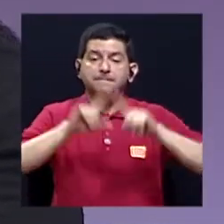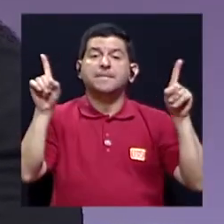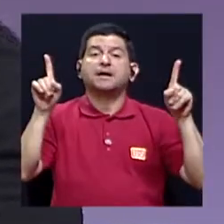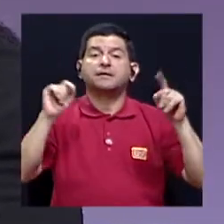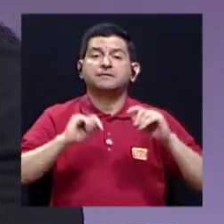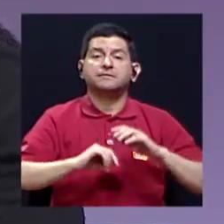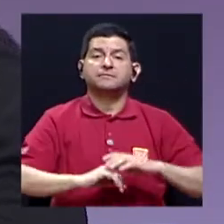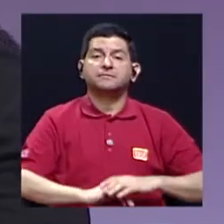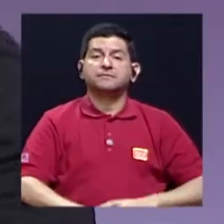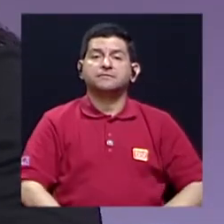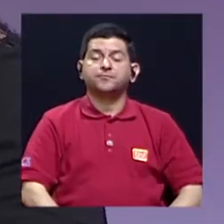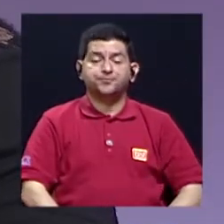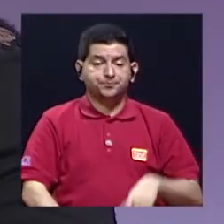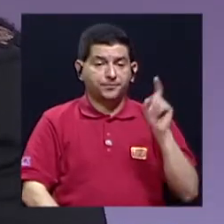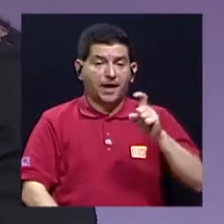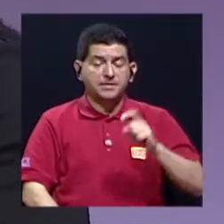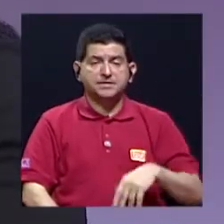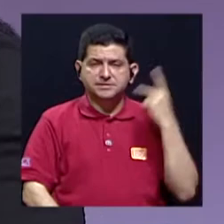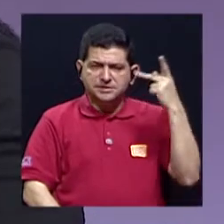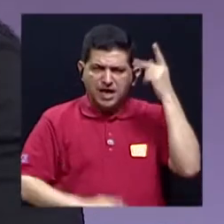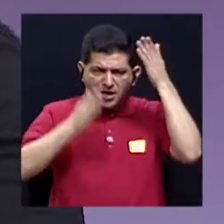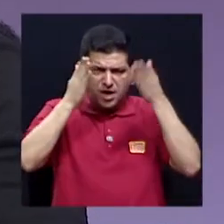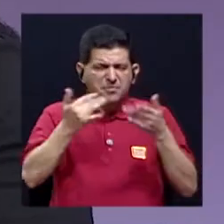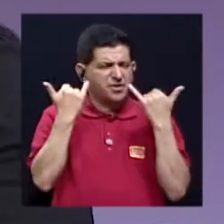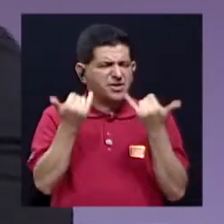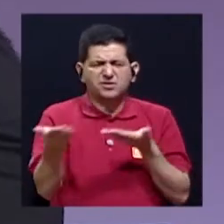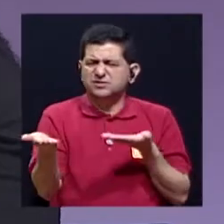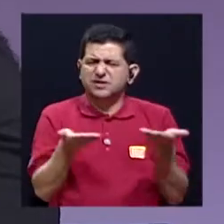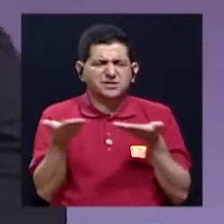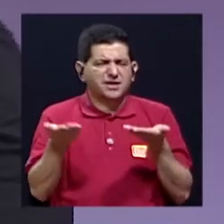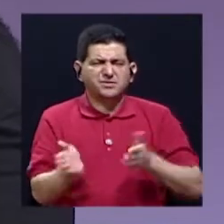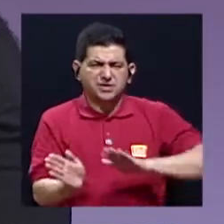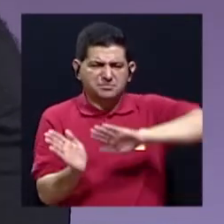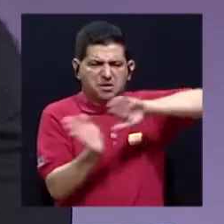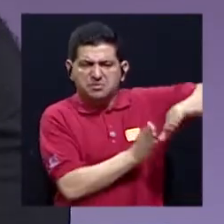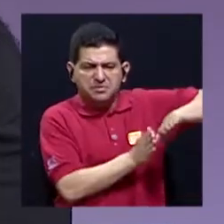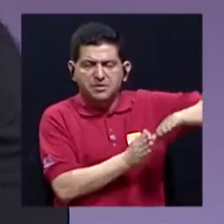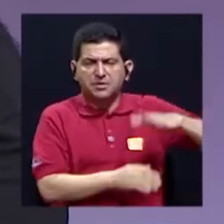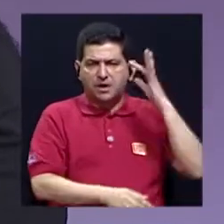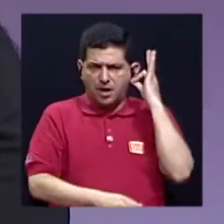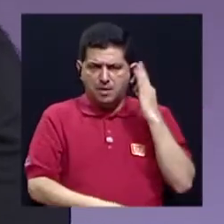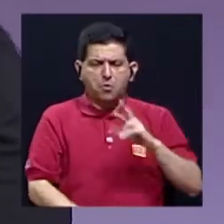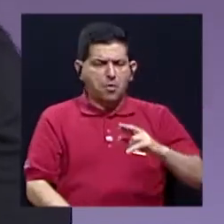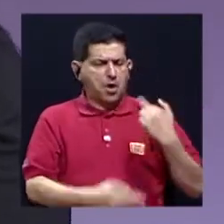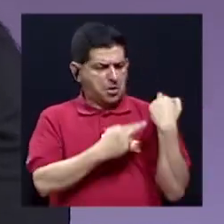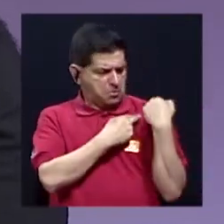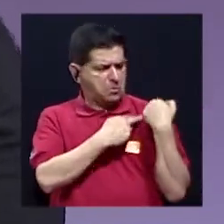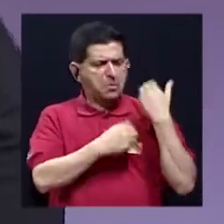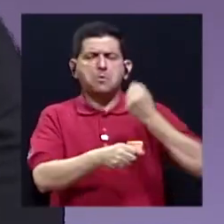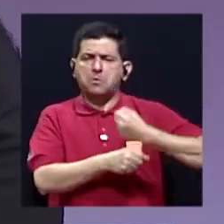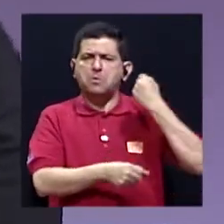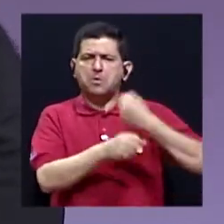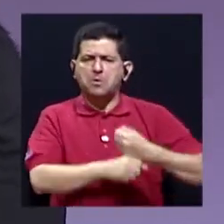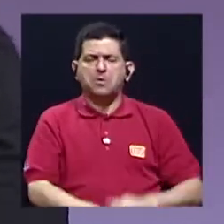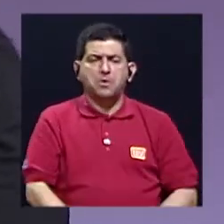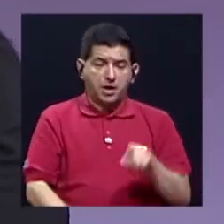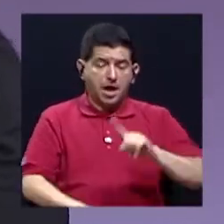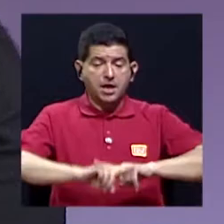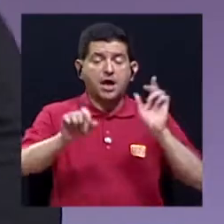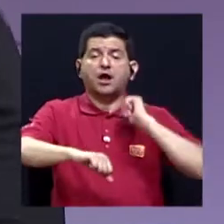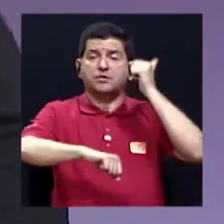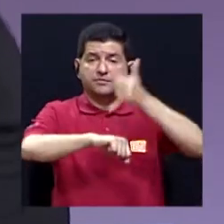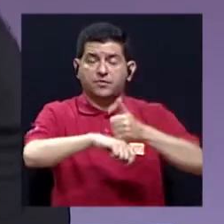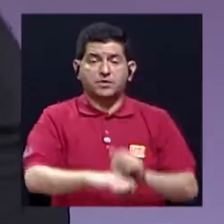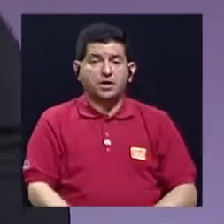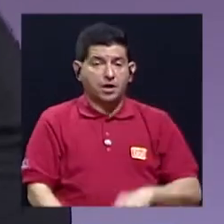que sacar a los políticos trasnochados y entrar, la mujer es muy responsable, la mujer hace la diferencia,